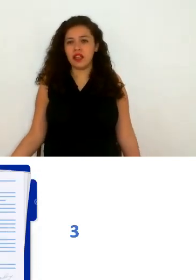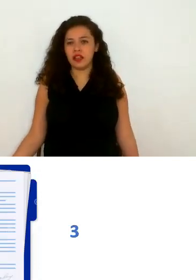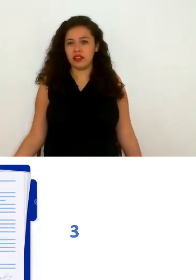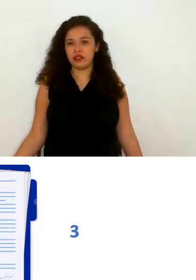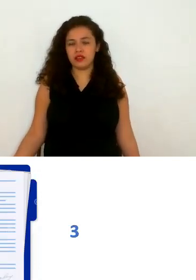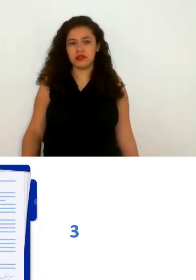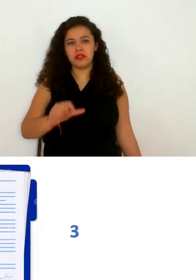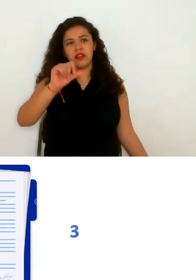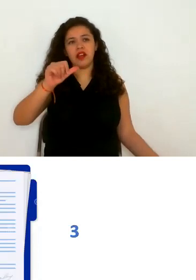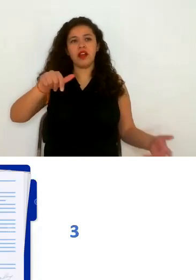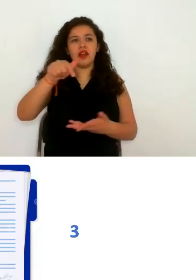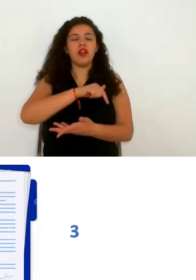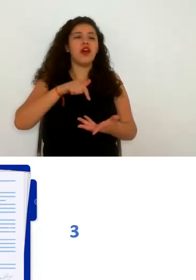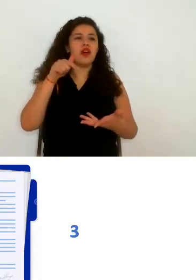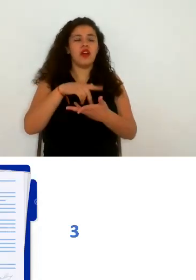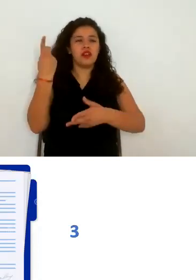en otra delegación, ¿no?